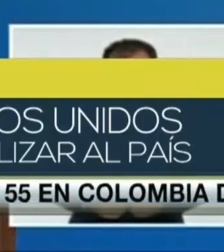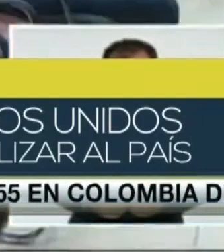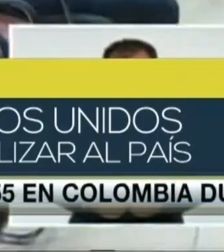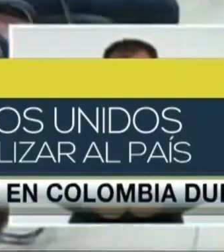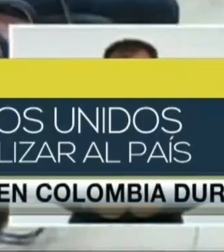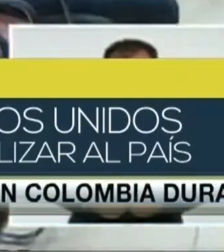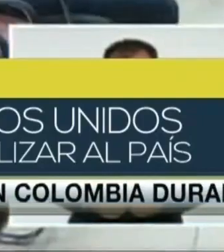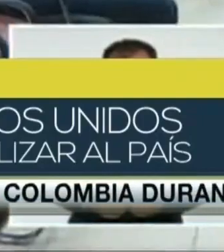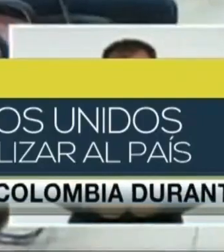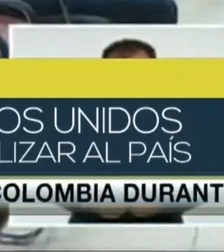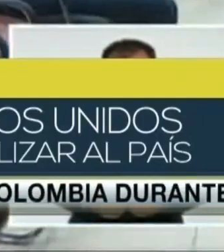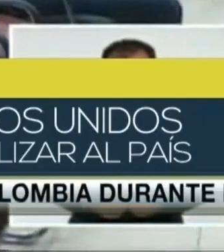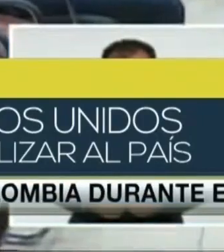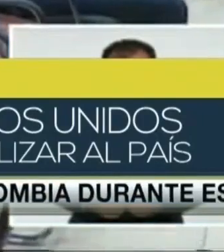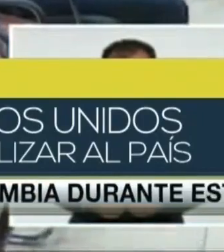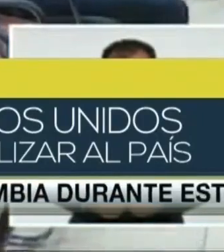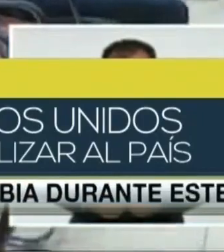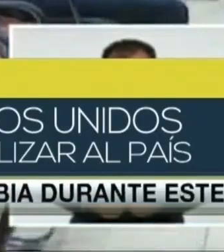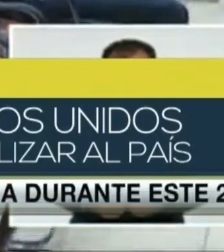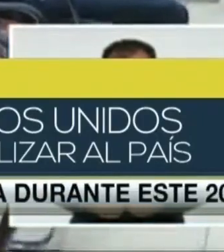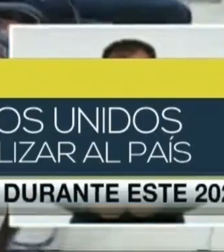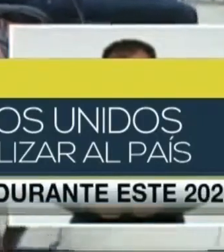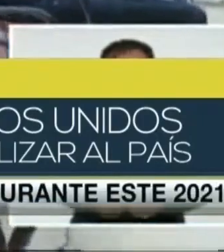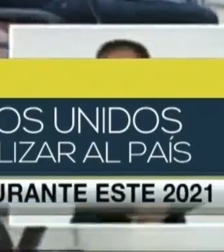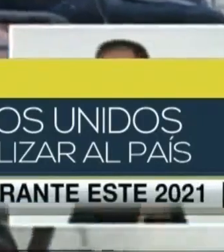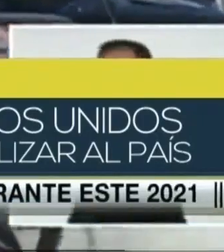Sí, Andrea, por favor.